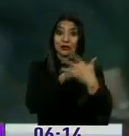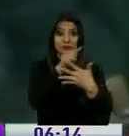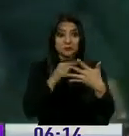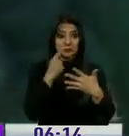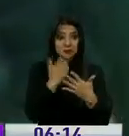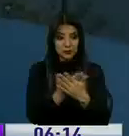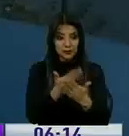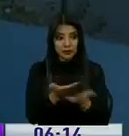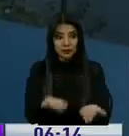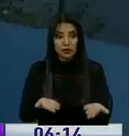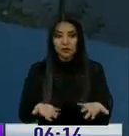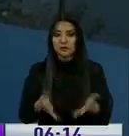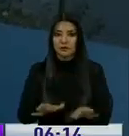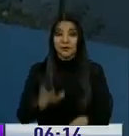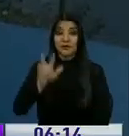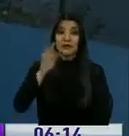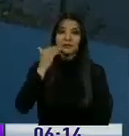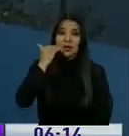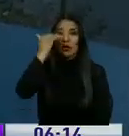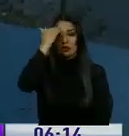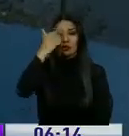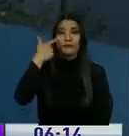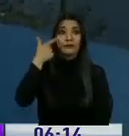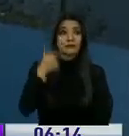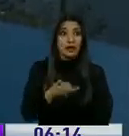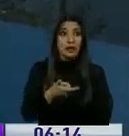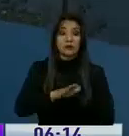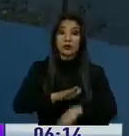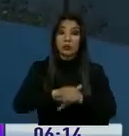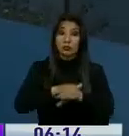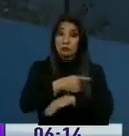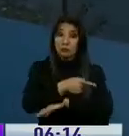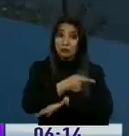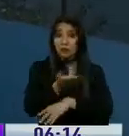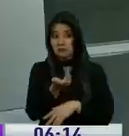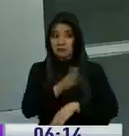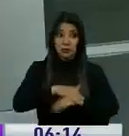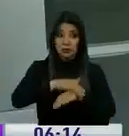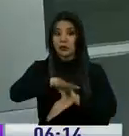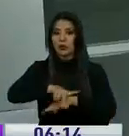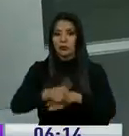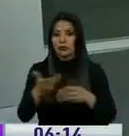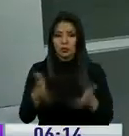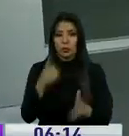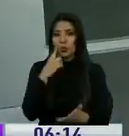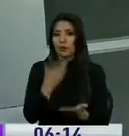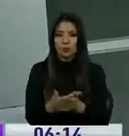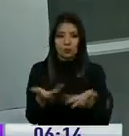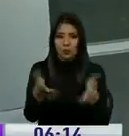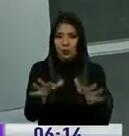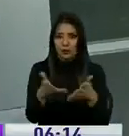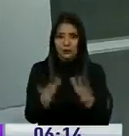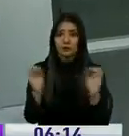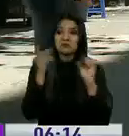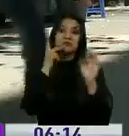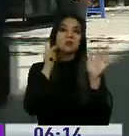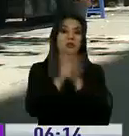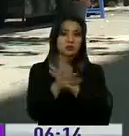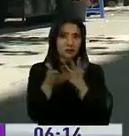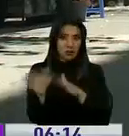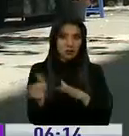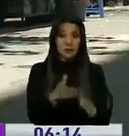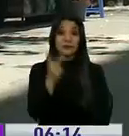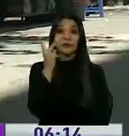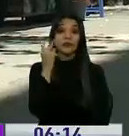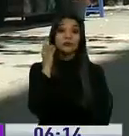ningún objeto. A los tres mayores de edad, el fiscal no pudo acusarles de delito alguno. No había elementos de convicción ni denuncia, mientras las